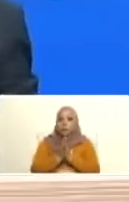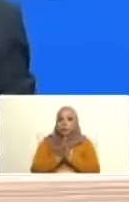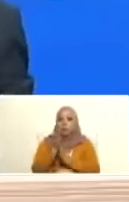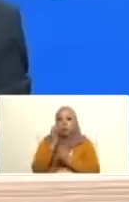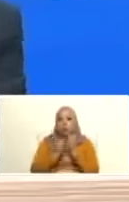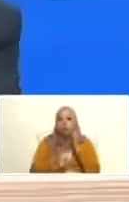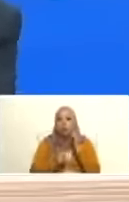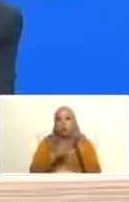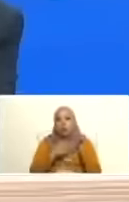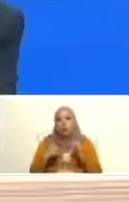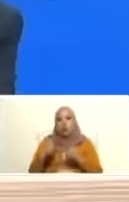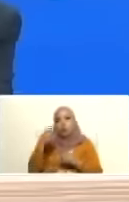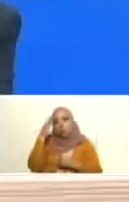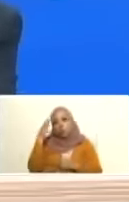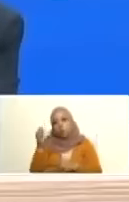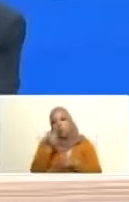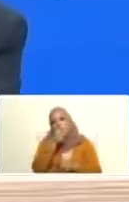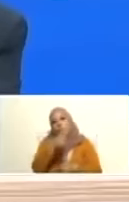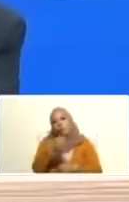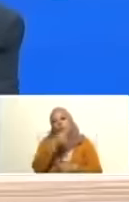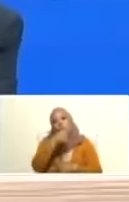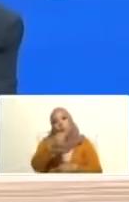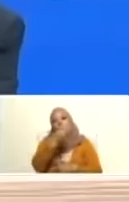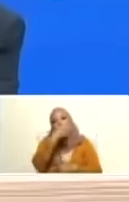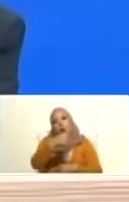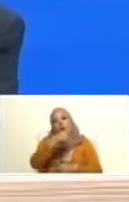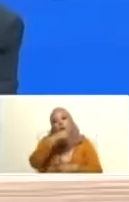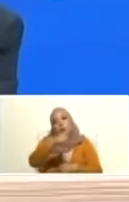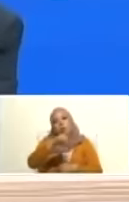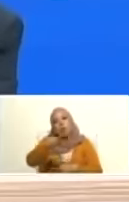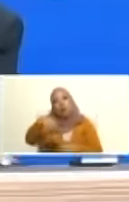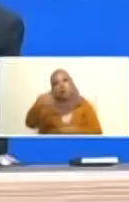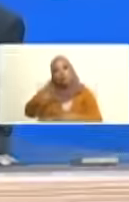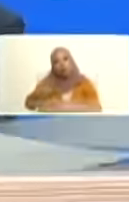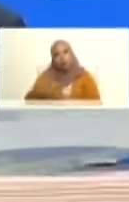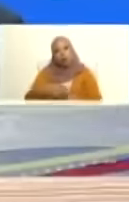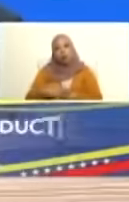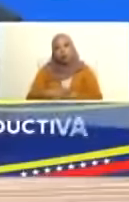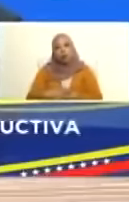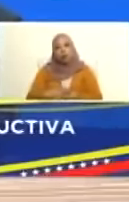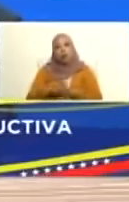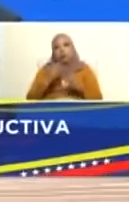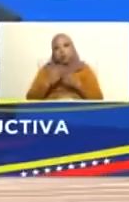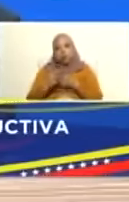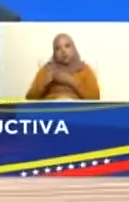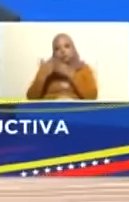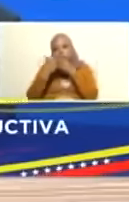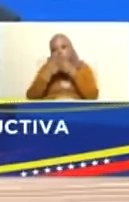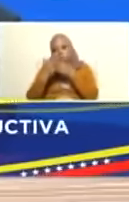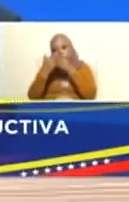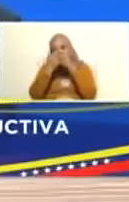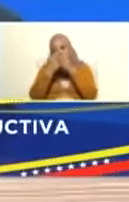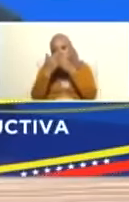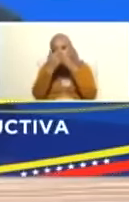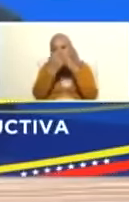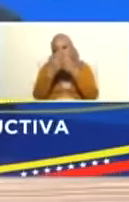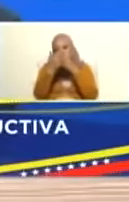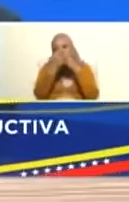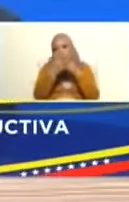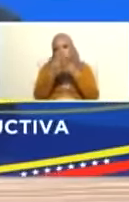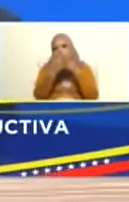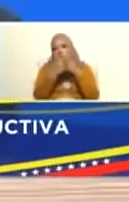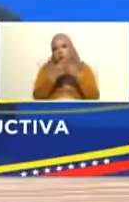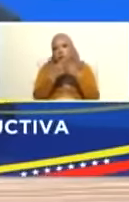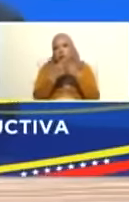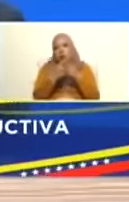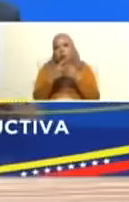último le quiero dar una buena noticia. Después de estudios que hemos hecho, le digo al Estado